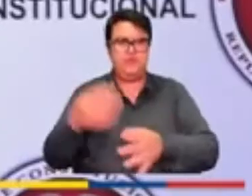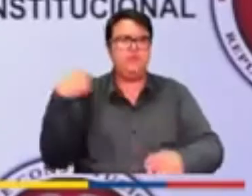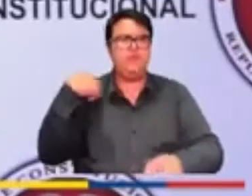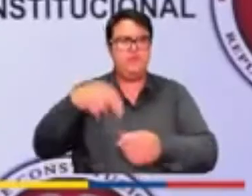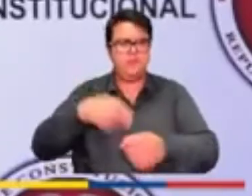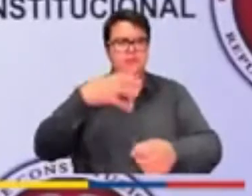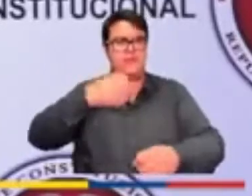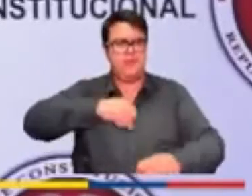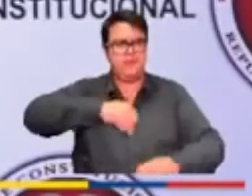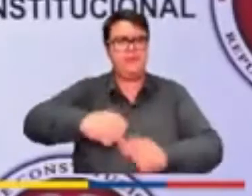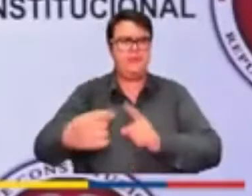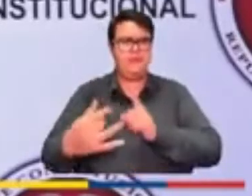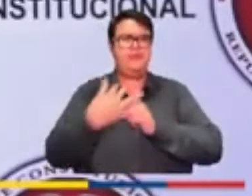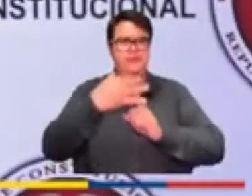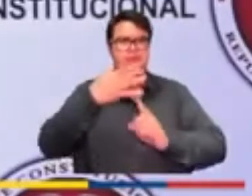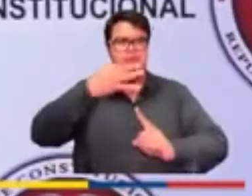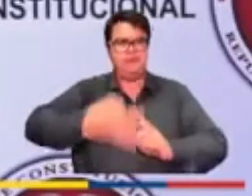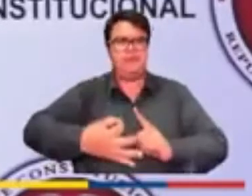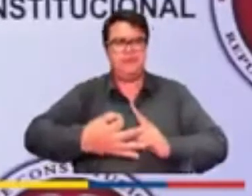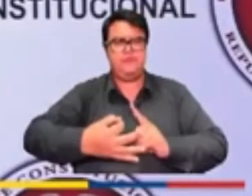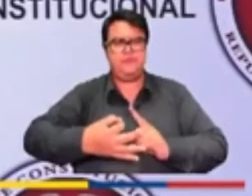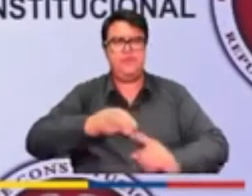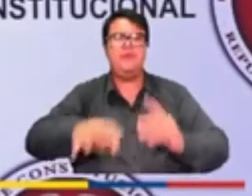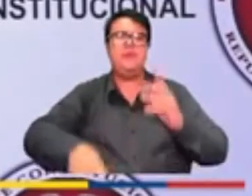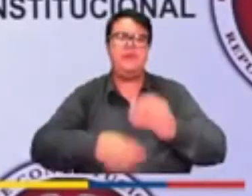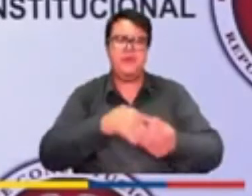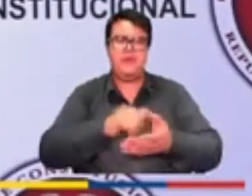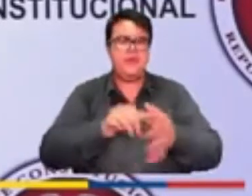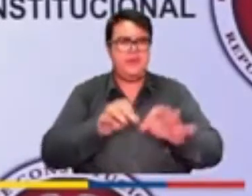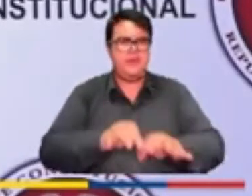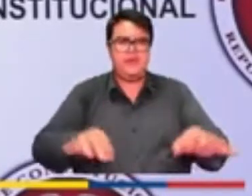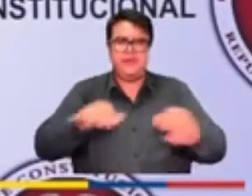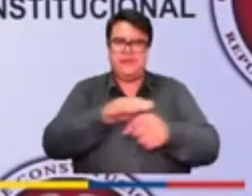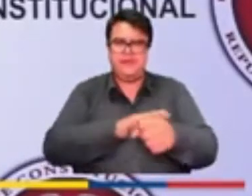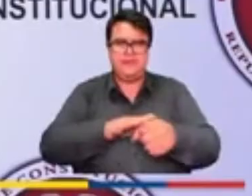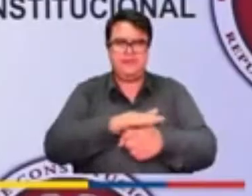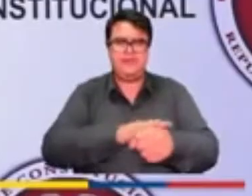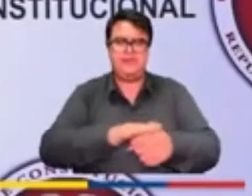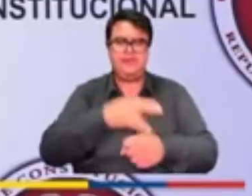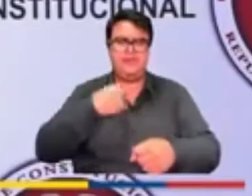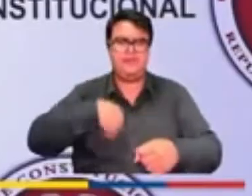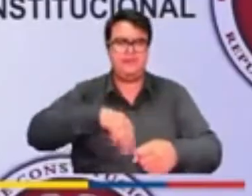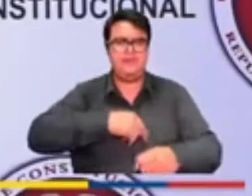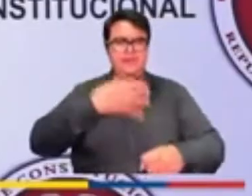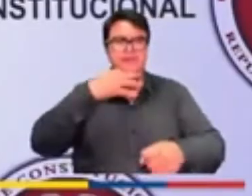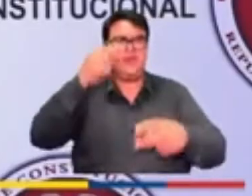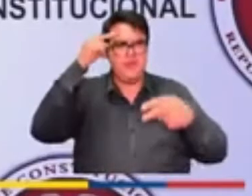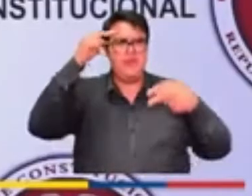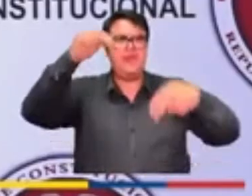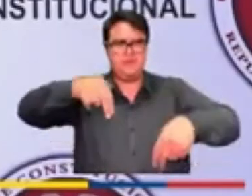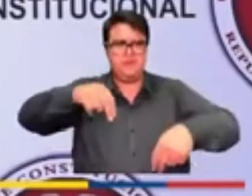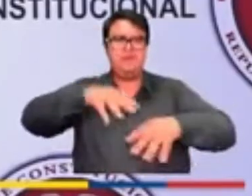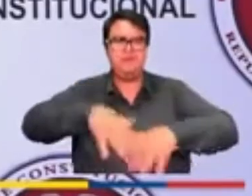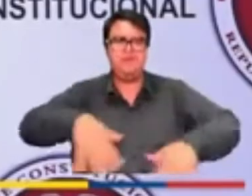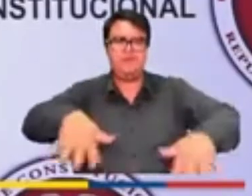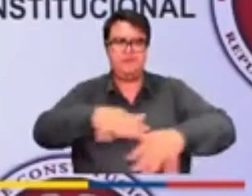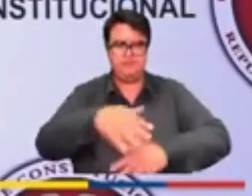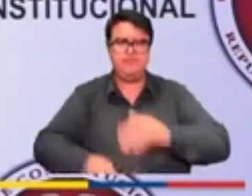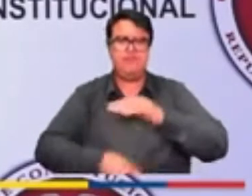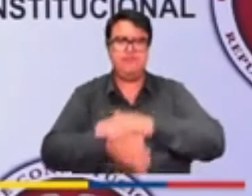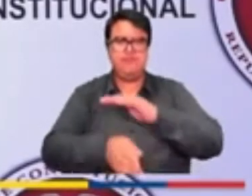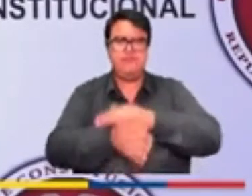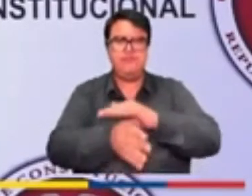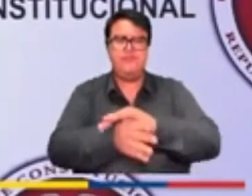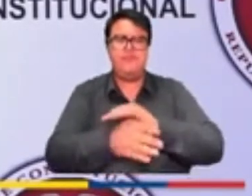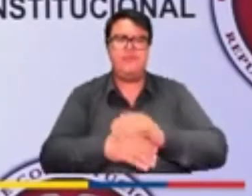y también que aún bajo tales circunstancias seguimos siendo autoridades en nuestros territorios.